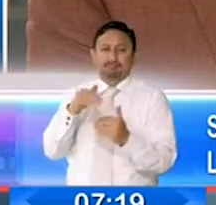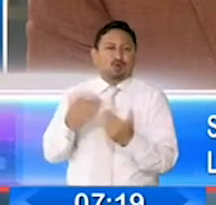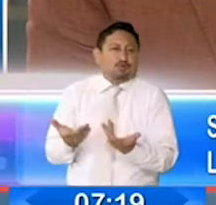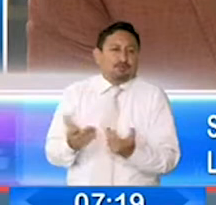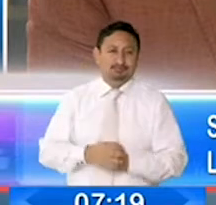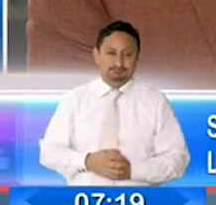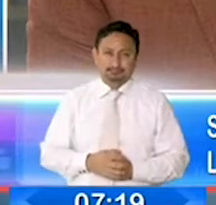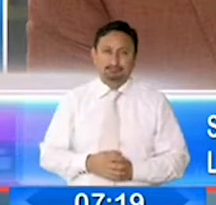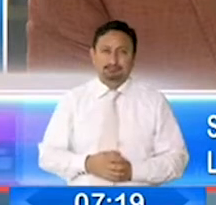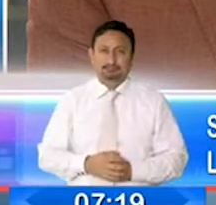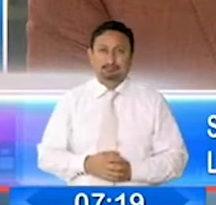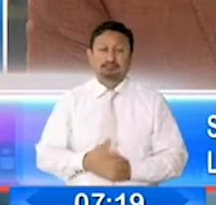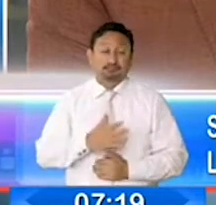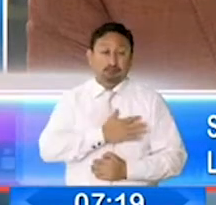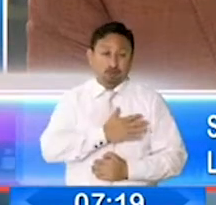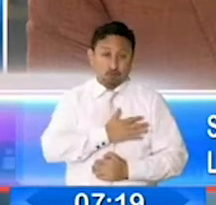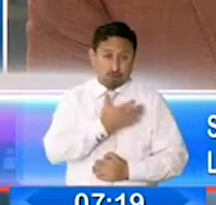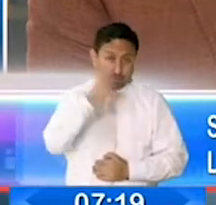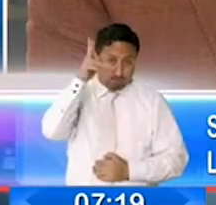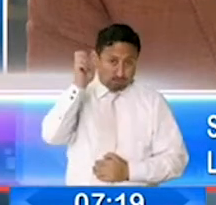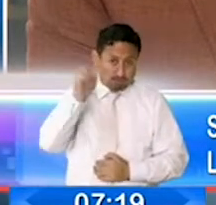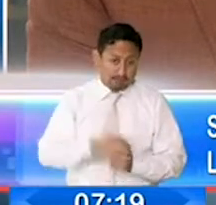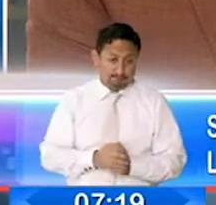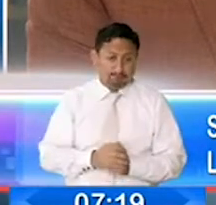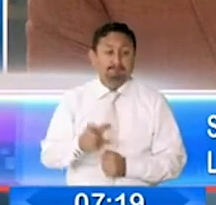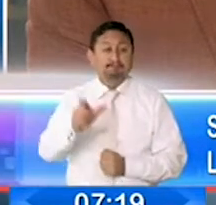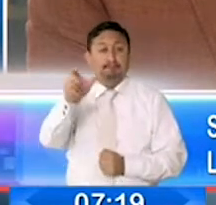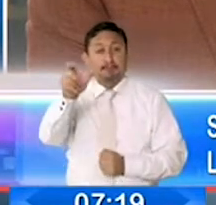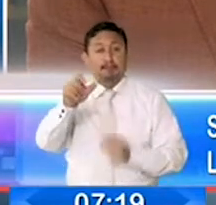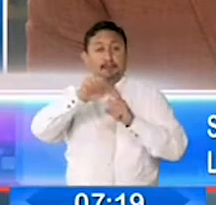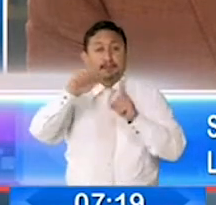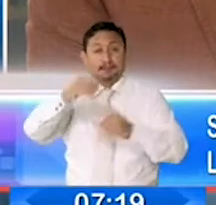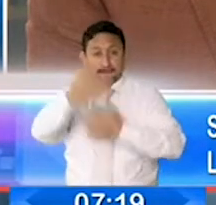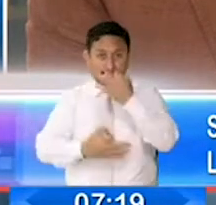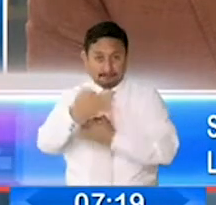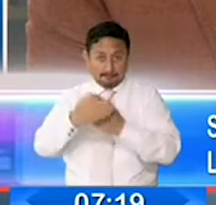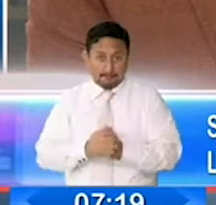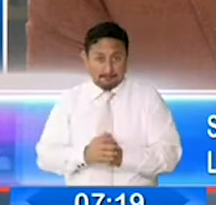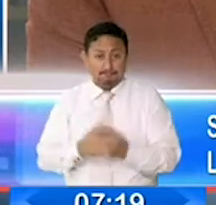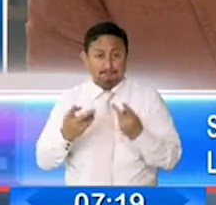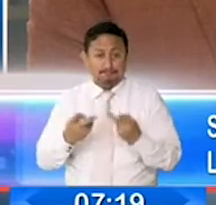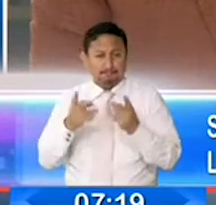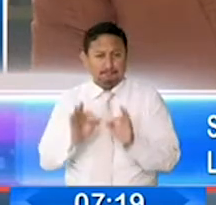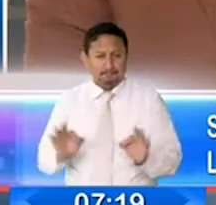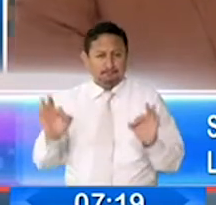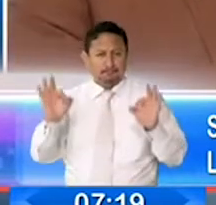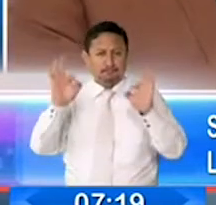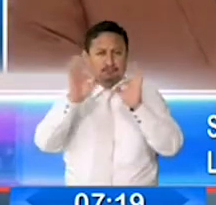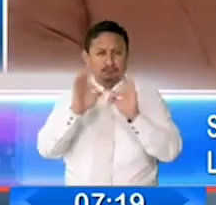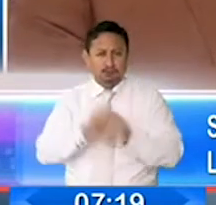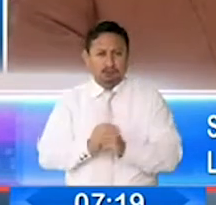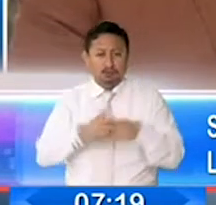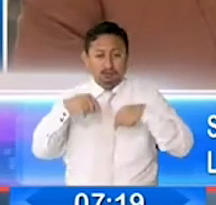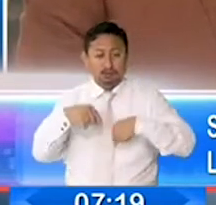yo lo que creo es de que, entre otras cosas, de parte del sistema de justicia, también es importante que se